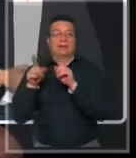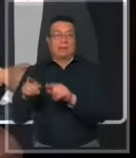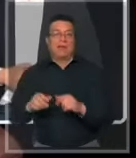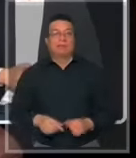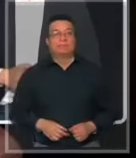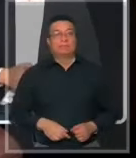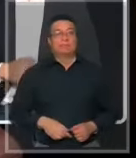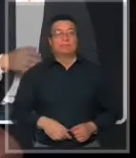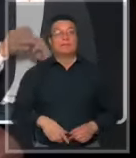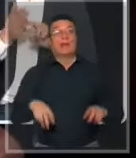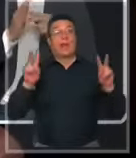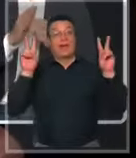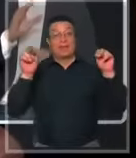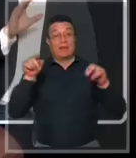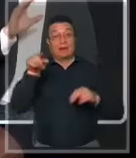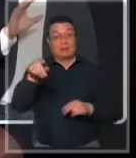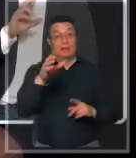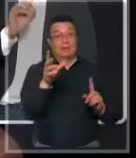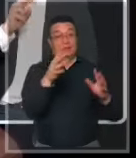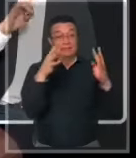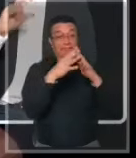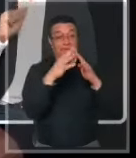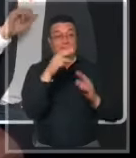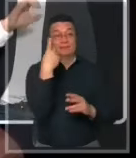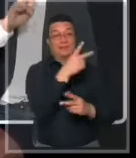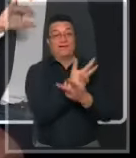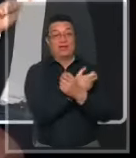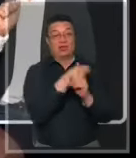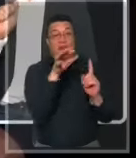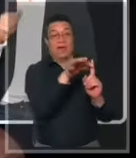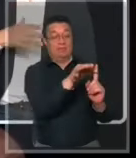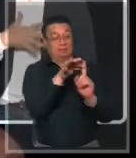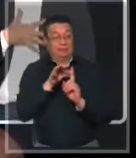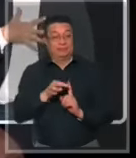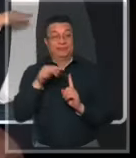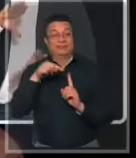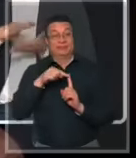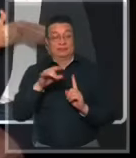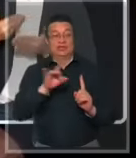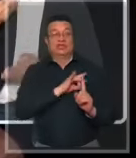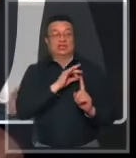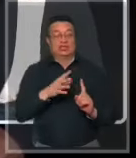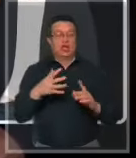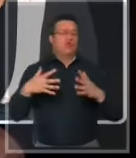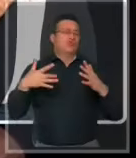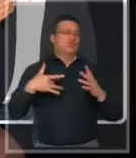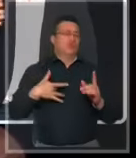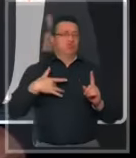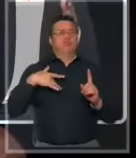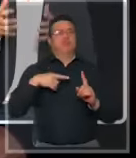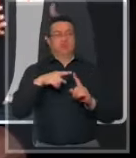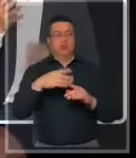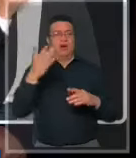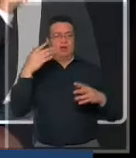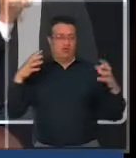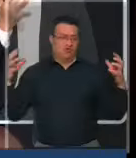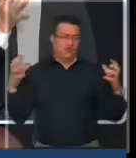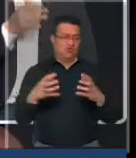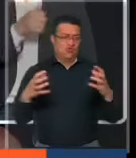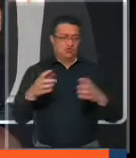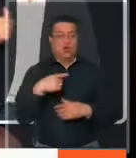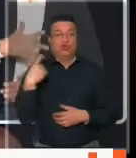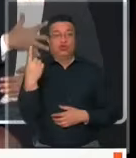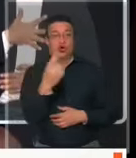caso de Ronald Ojeda ha sacudido a nuestro país. Fue un caso de una violencia y una crueldad que a todos nos